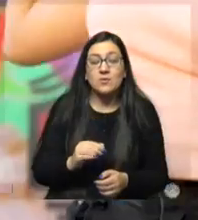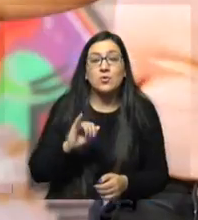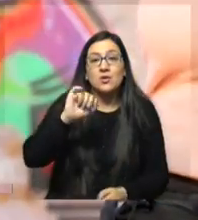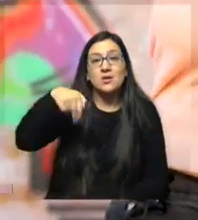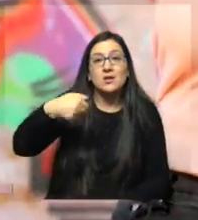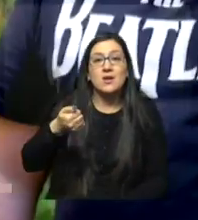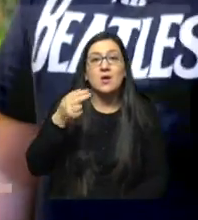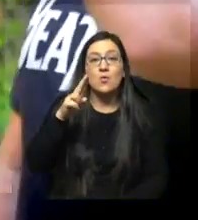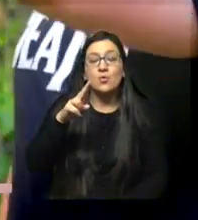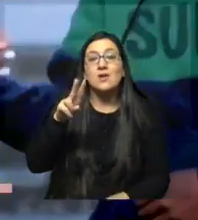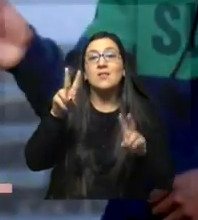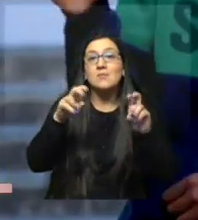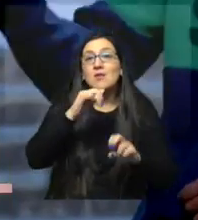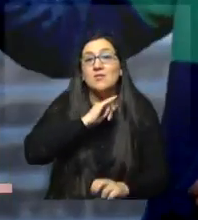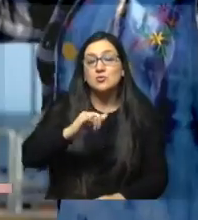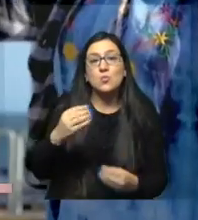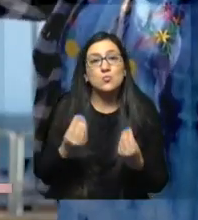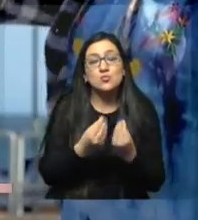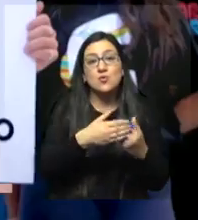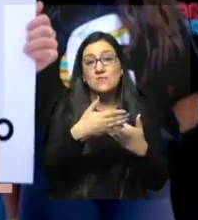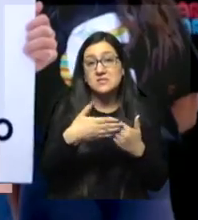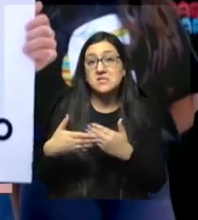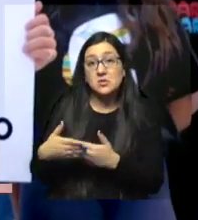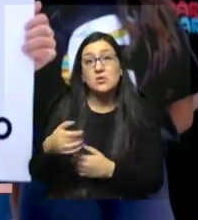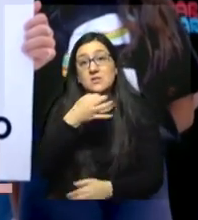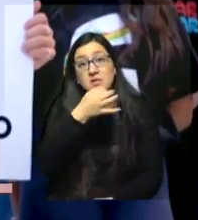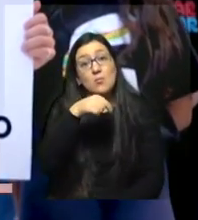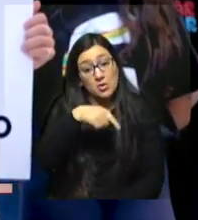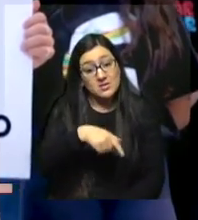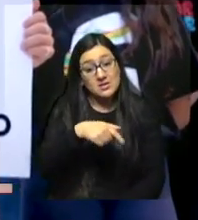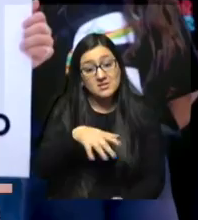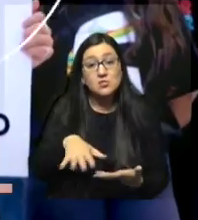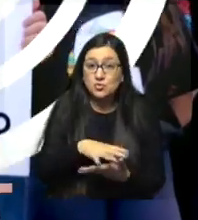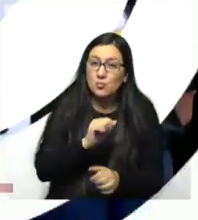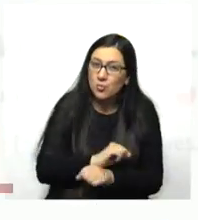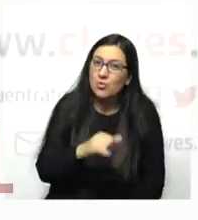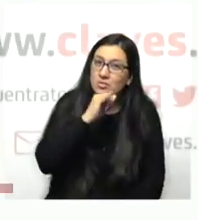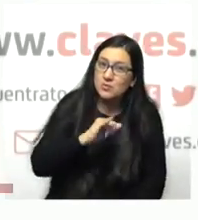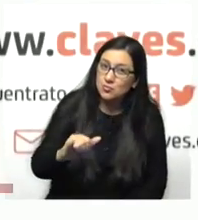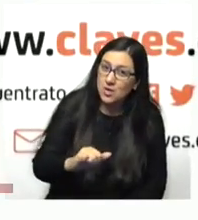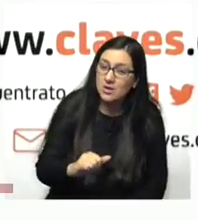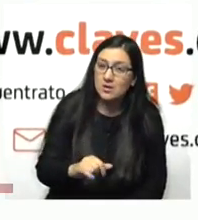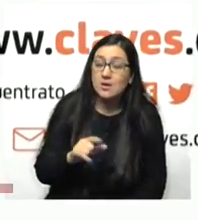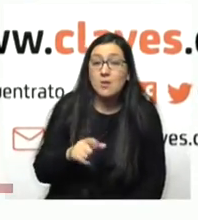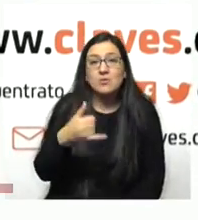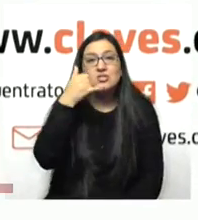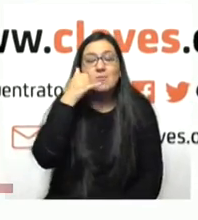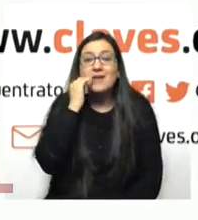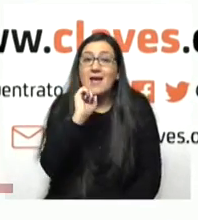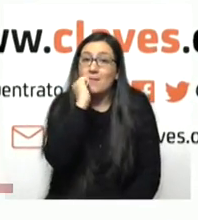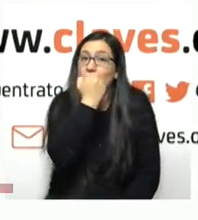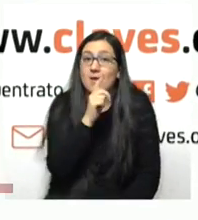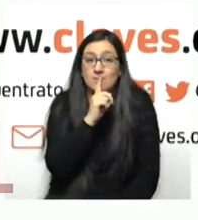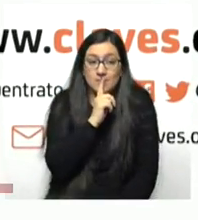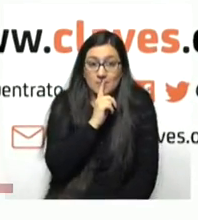el tema de las denuncias. Hay muchos vecinos, muchas personas dicen, ah, bueno, entonces esta situación la puedo denunciar, la línea es anónima, es gratuita, entonces en